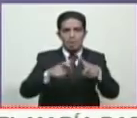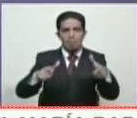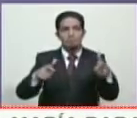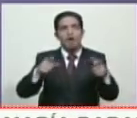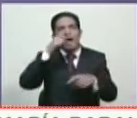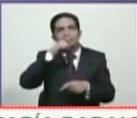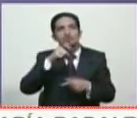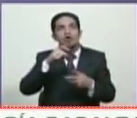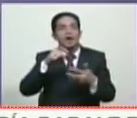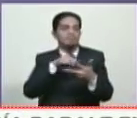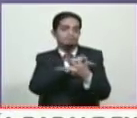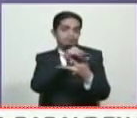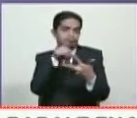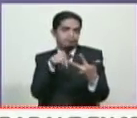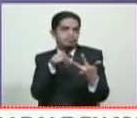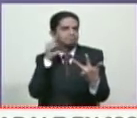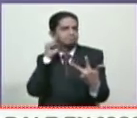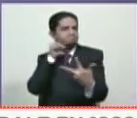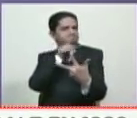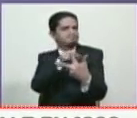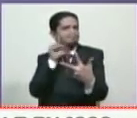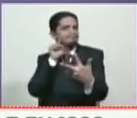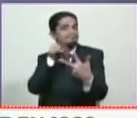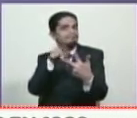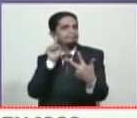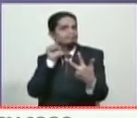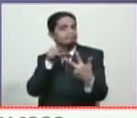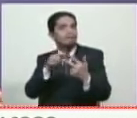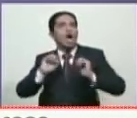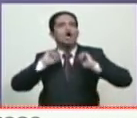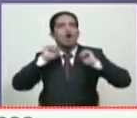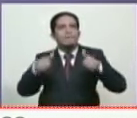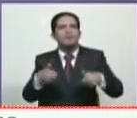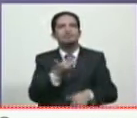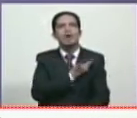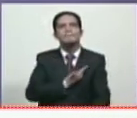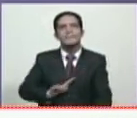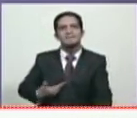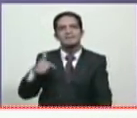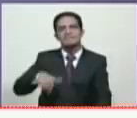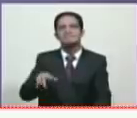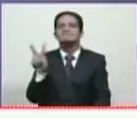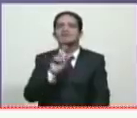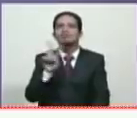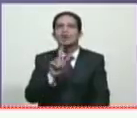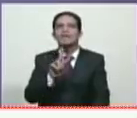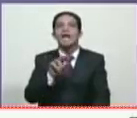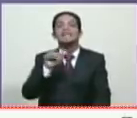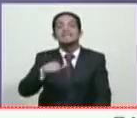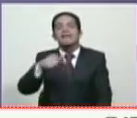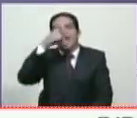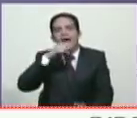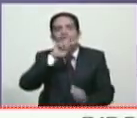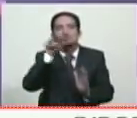parte de las tres líneas estratégicas que ha iniciado el Ejecutivo Nacional y que pone como bandera para para este año